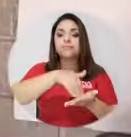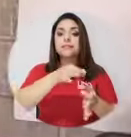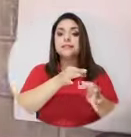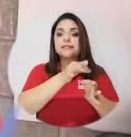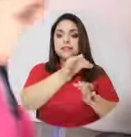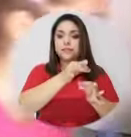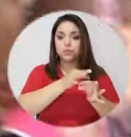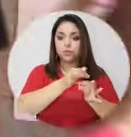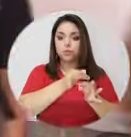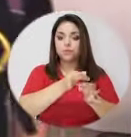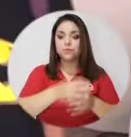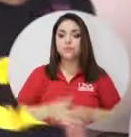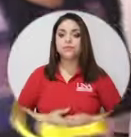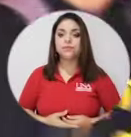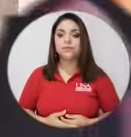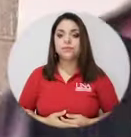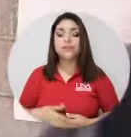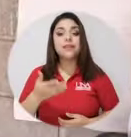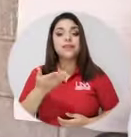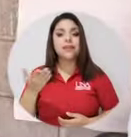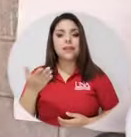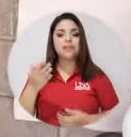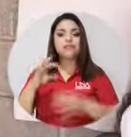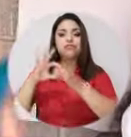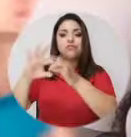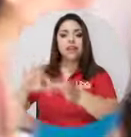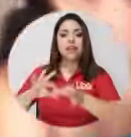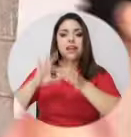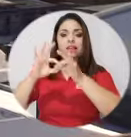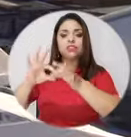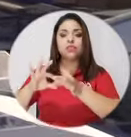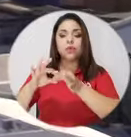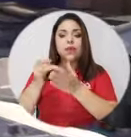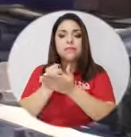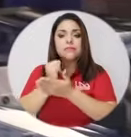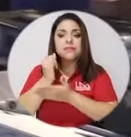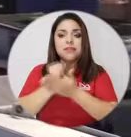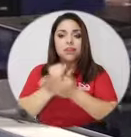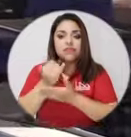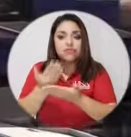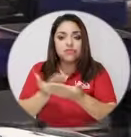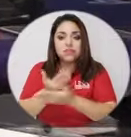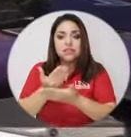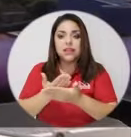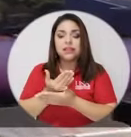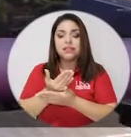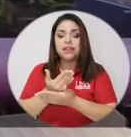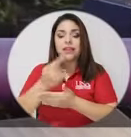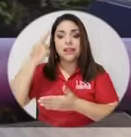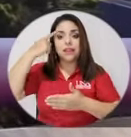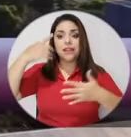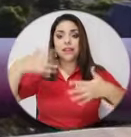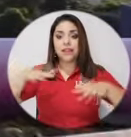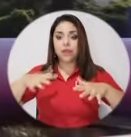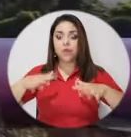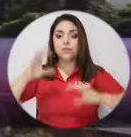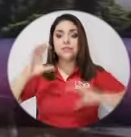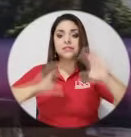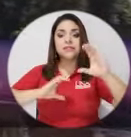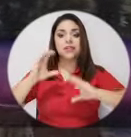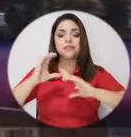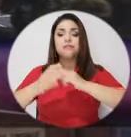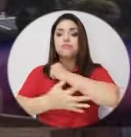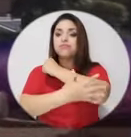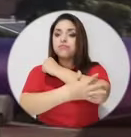cual a su vez correlaciona con la investigación reciente sobre neurociencia de la pobreza y la desigualdad